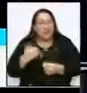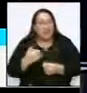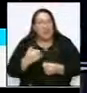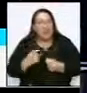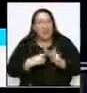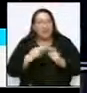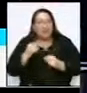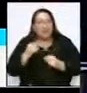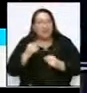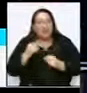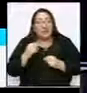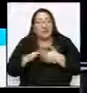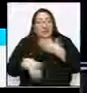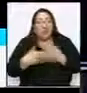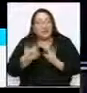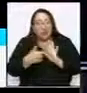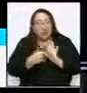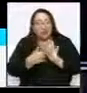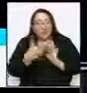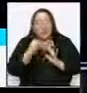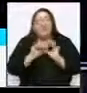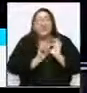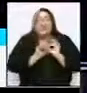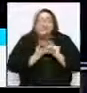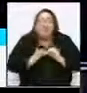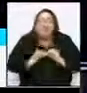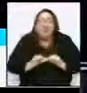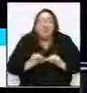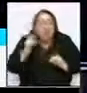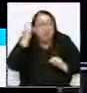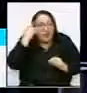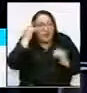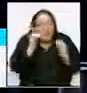3 siglos después seguimos el mismo mecanismo mental.